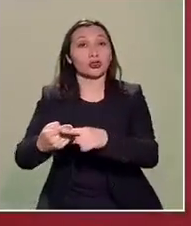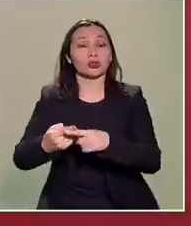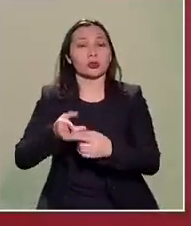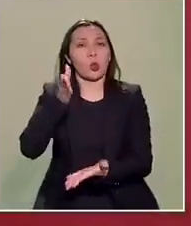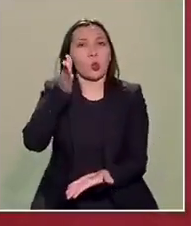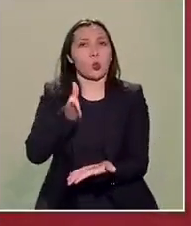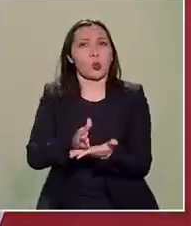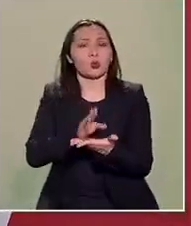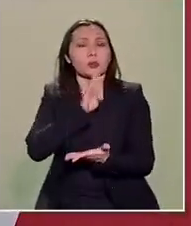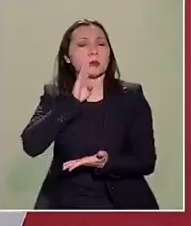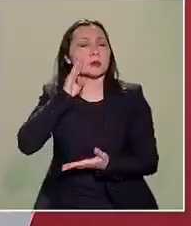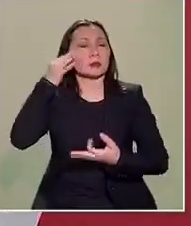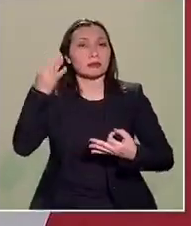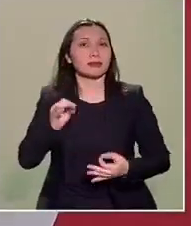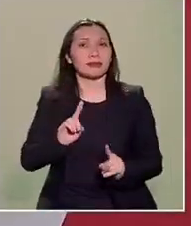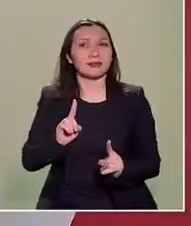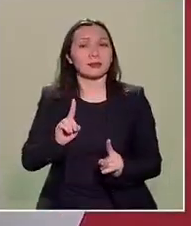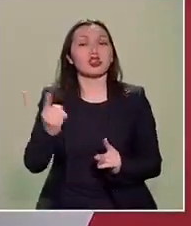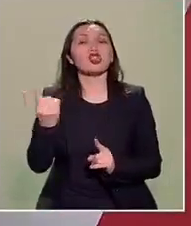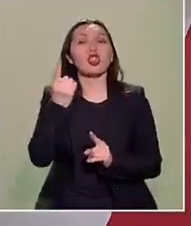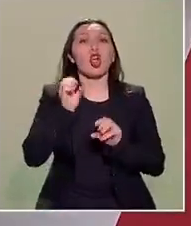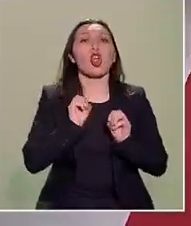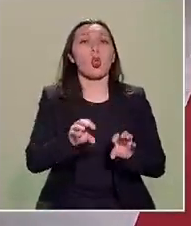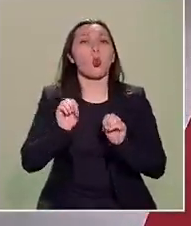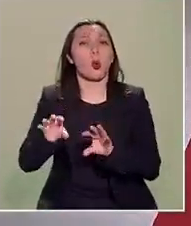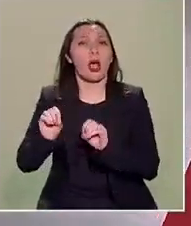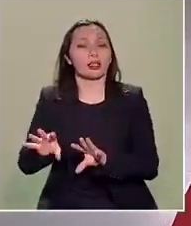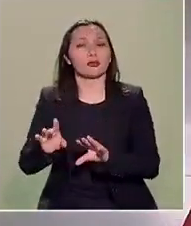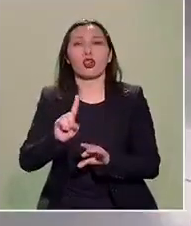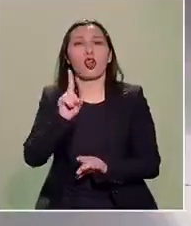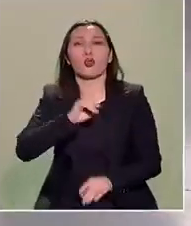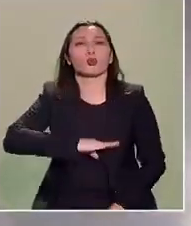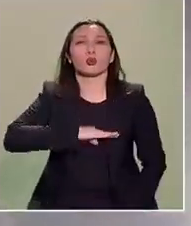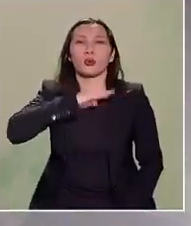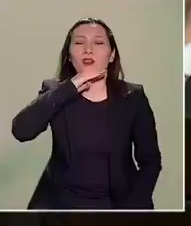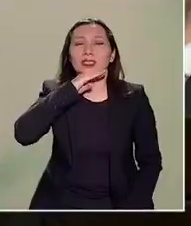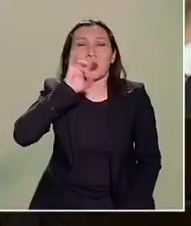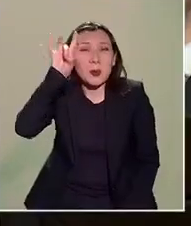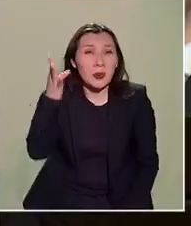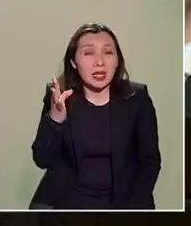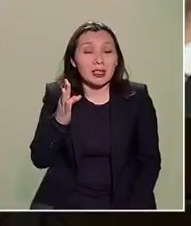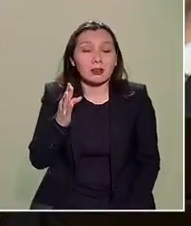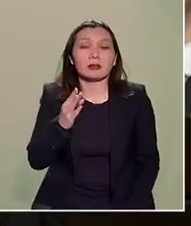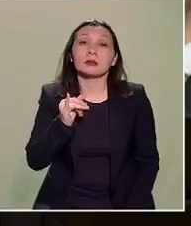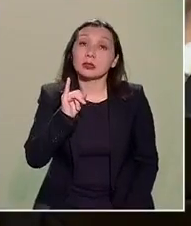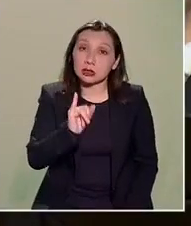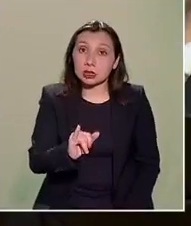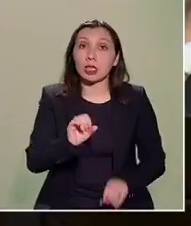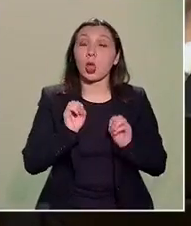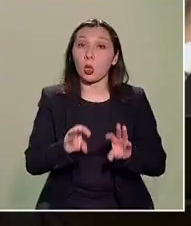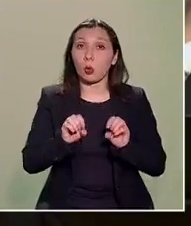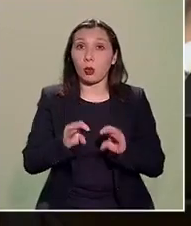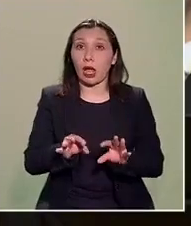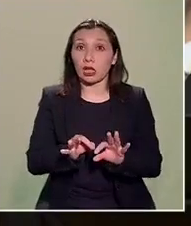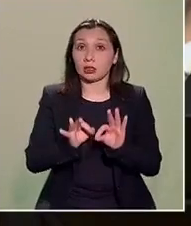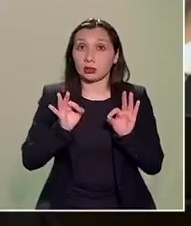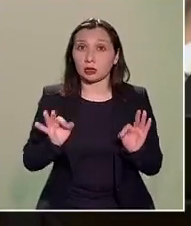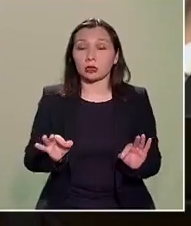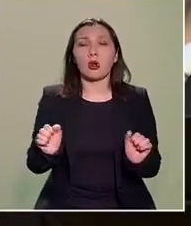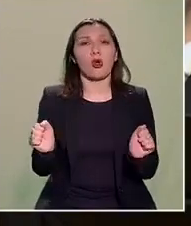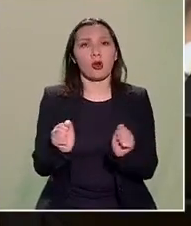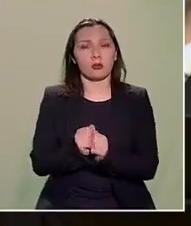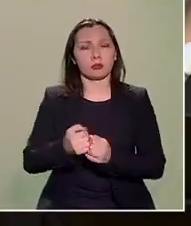justa y moral sólo educación no es suficiente pero si educación con